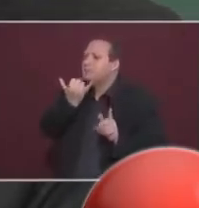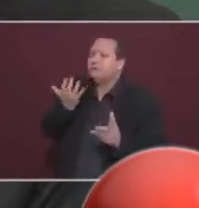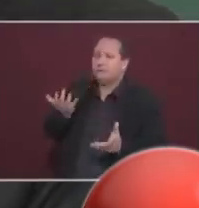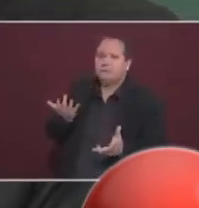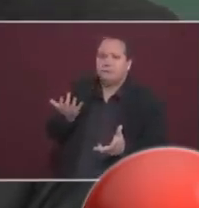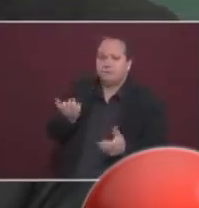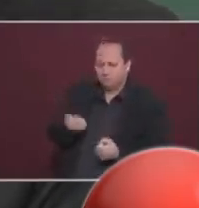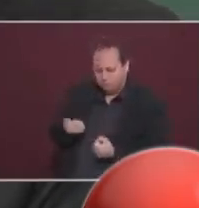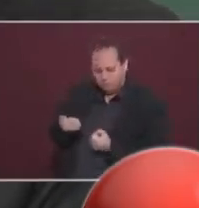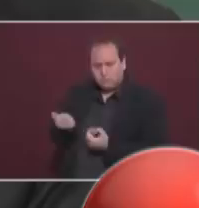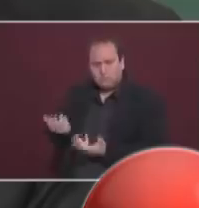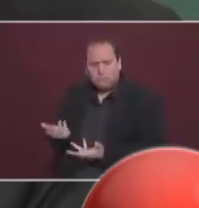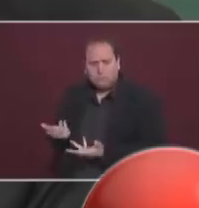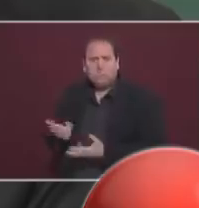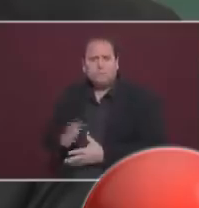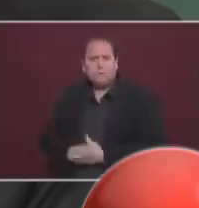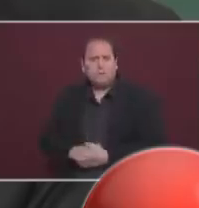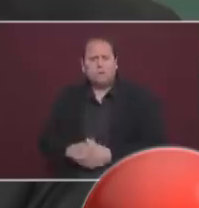por